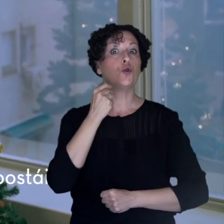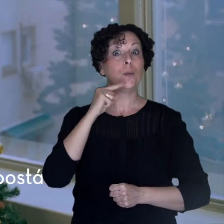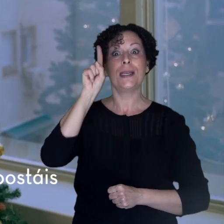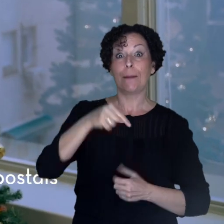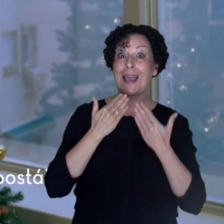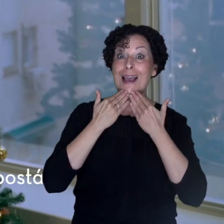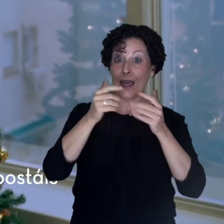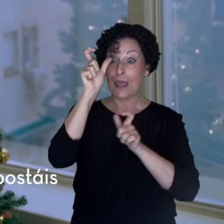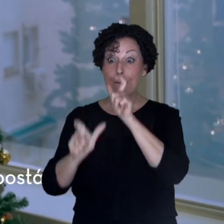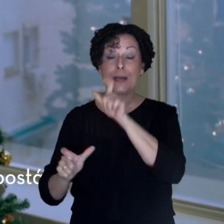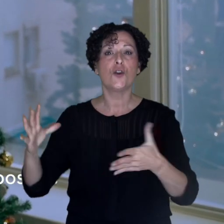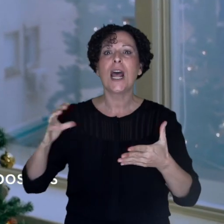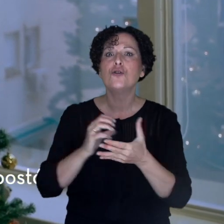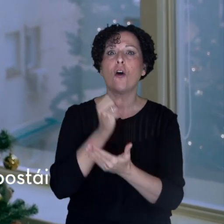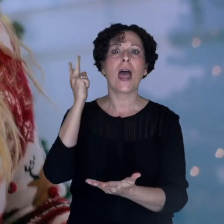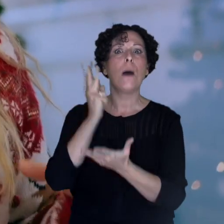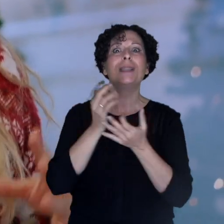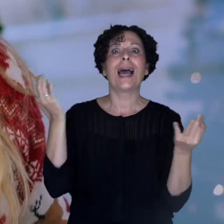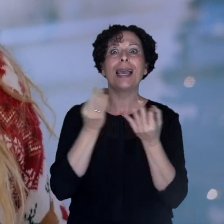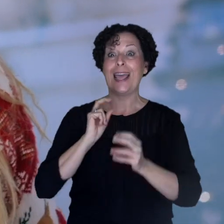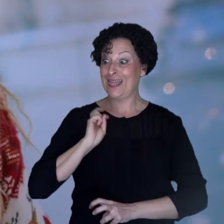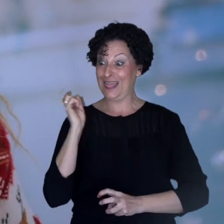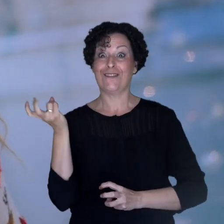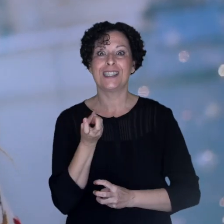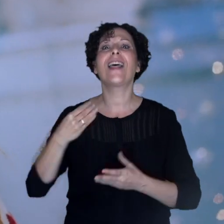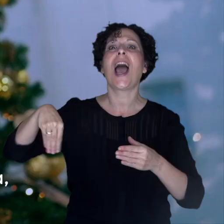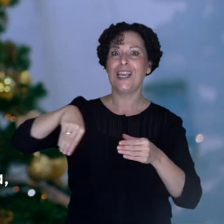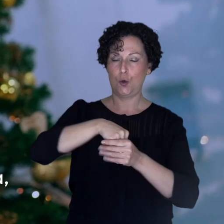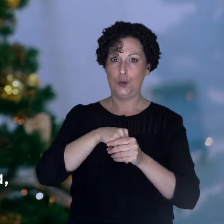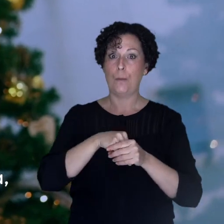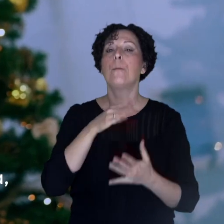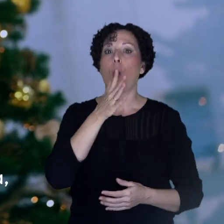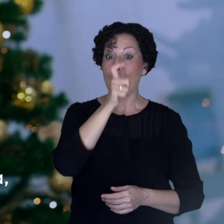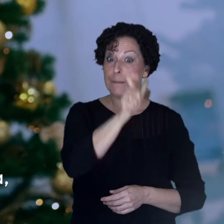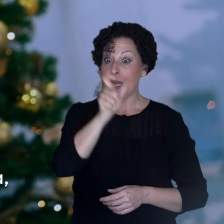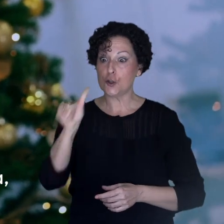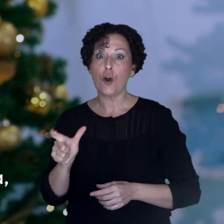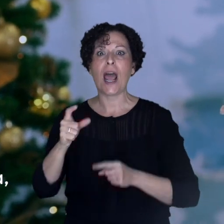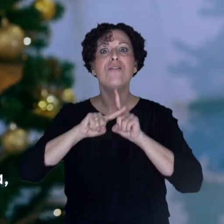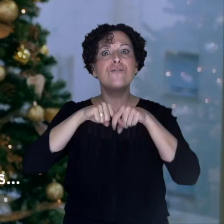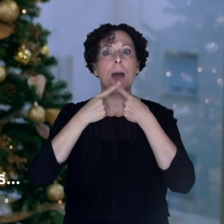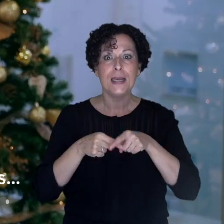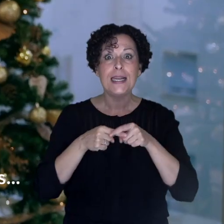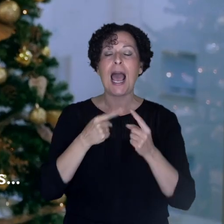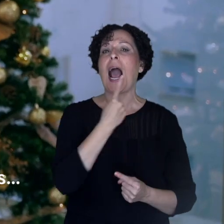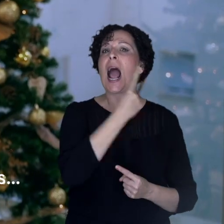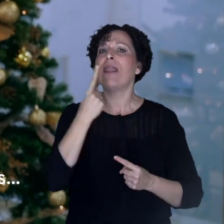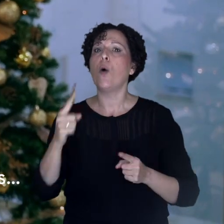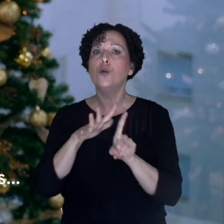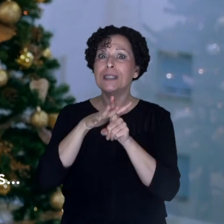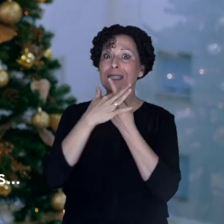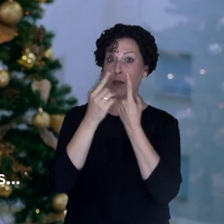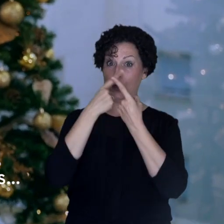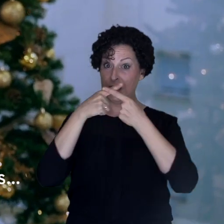de dar las gracias a todas las personas que apostáis por la diversidad y por la inclusión. Porque aunque cada persona, cada familia, vive estas fiestas